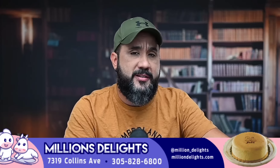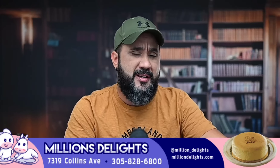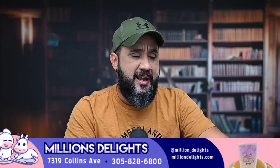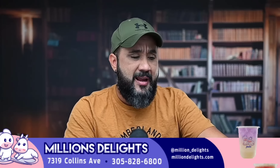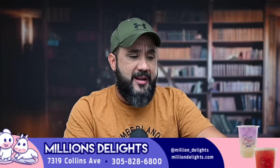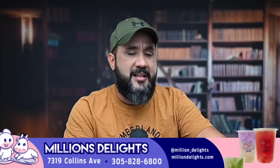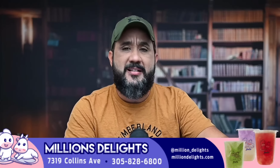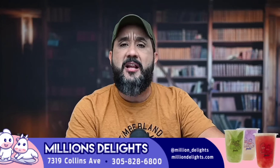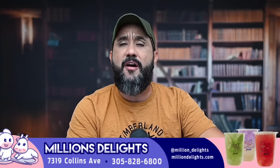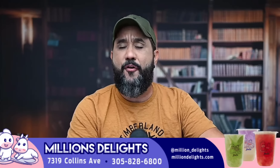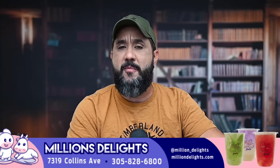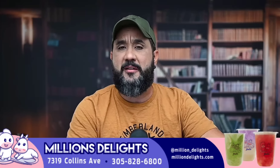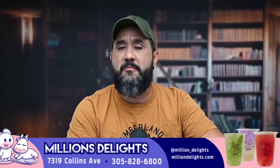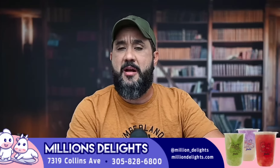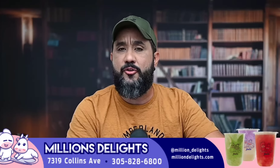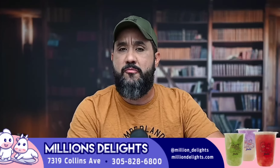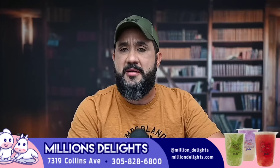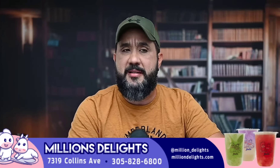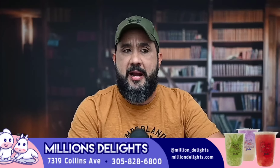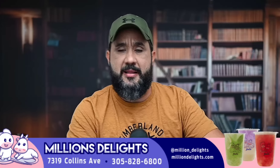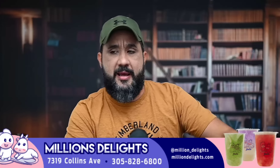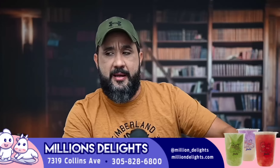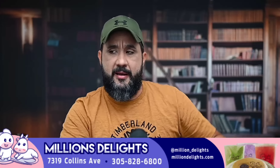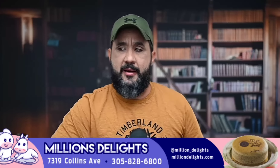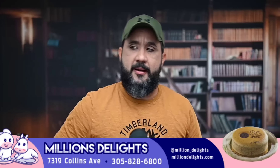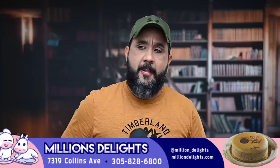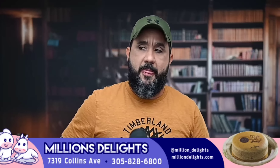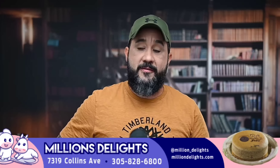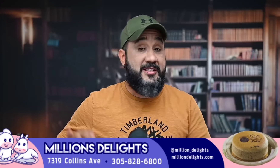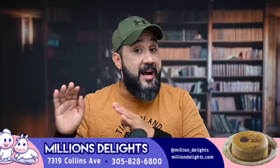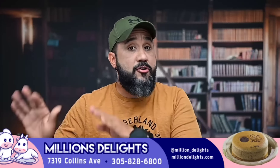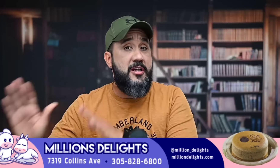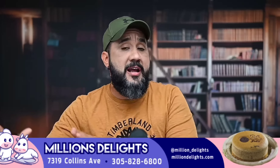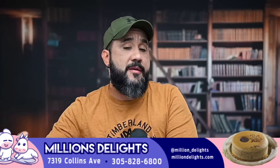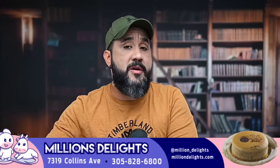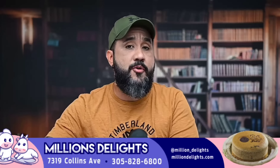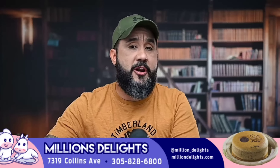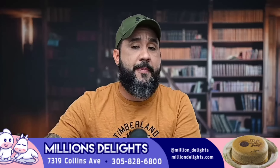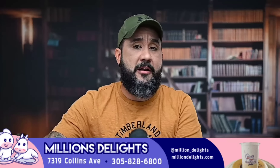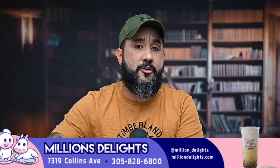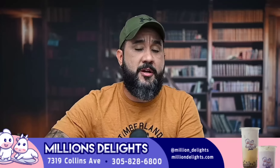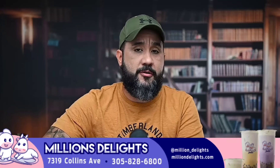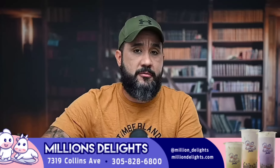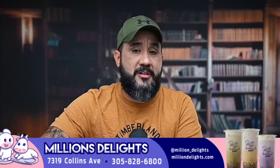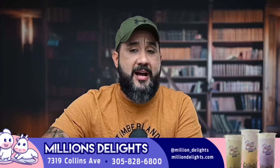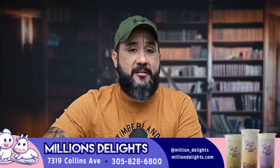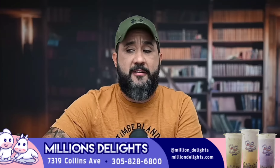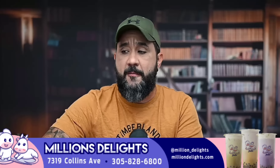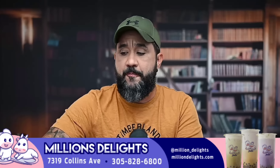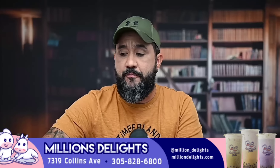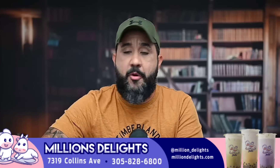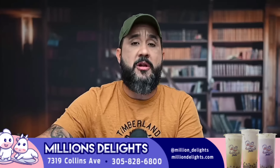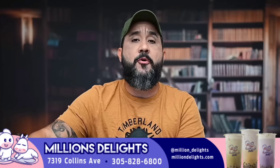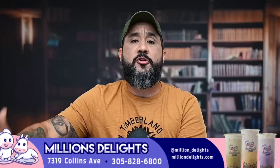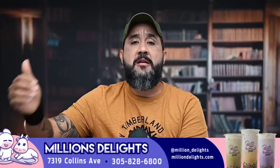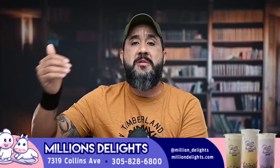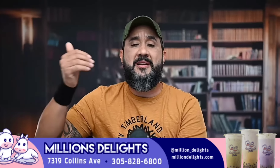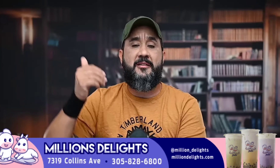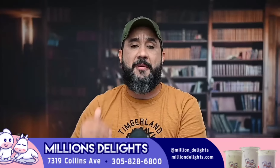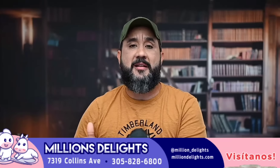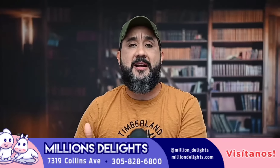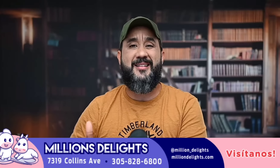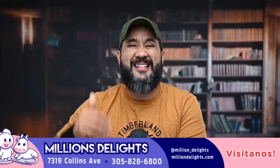los bricks de cierta forma está enviando un mensaje de ya no Tienes el mismo respaldo mío de antes pero tampoco